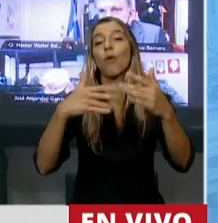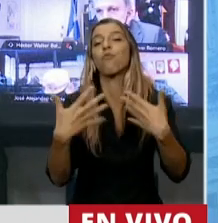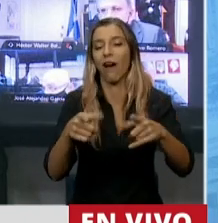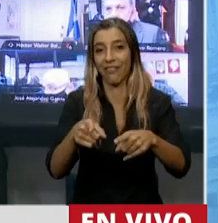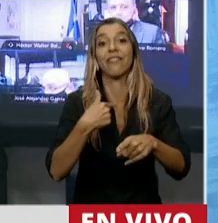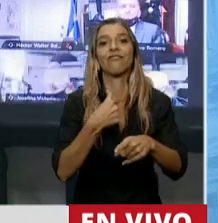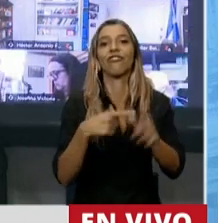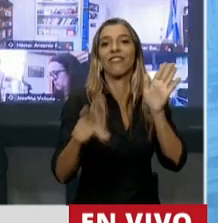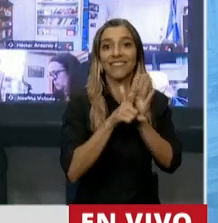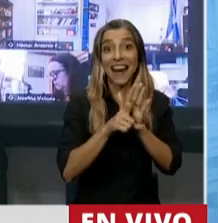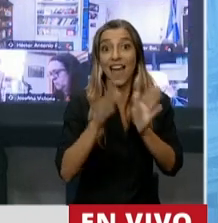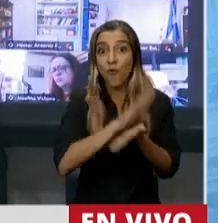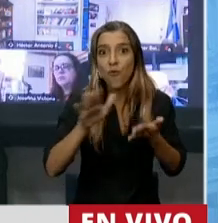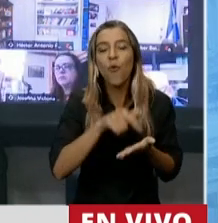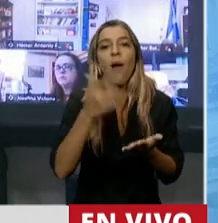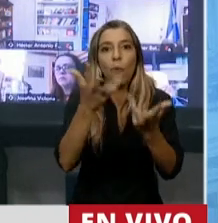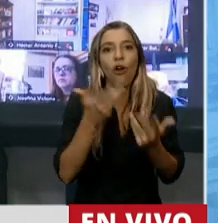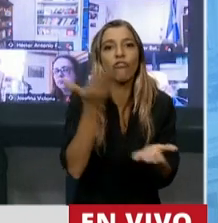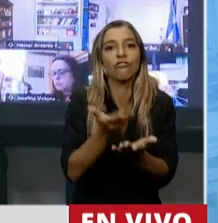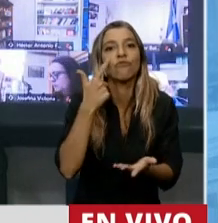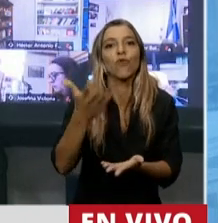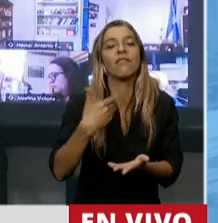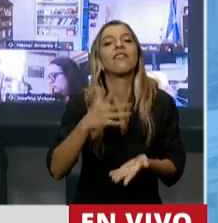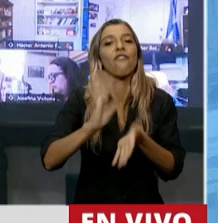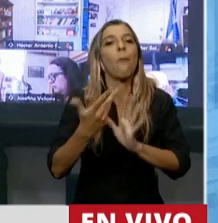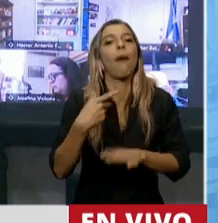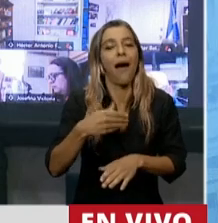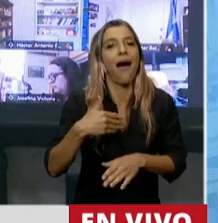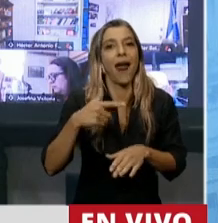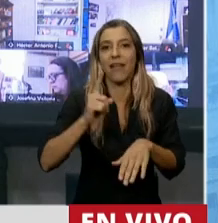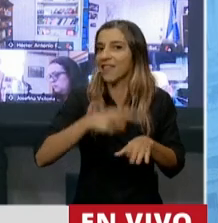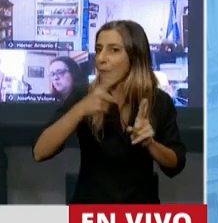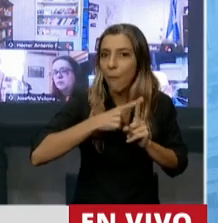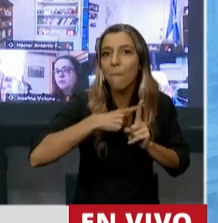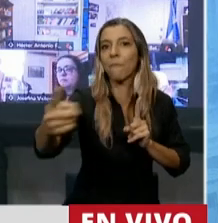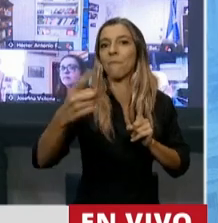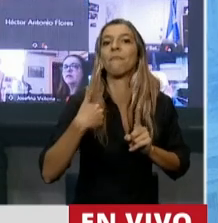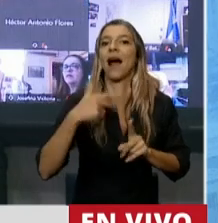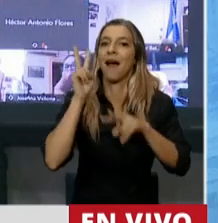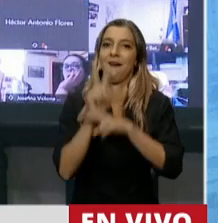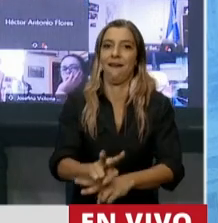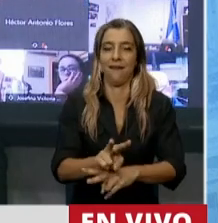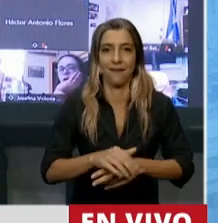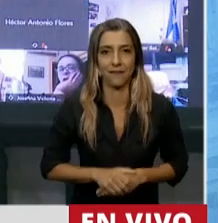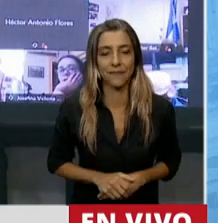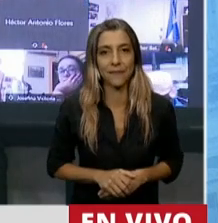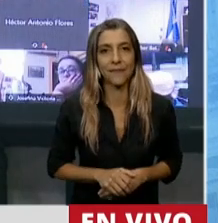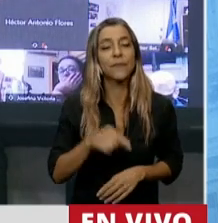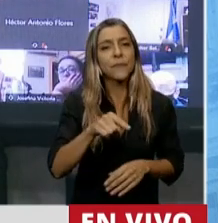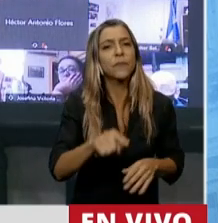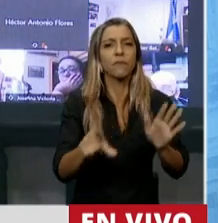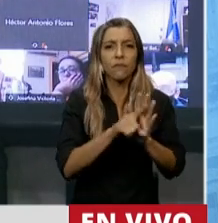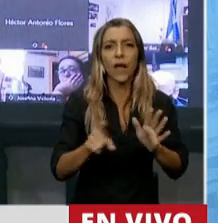queremos evitar con esta ley. Esto es algo de lo que queremos evitar con esta ley. Se plantea que no es la ley